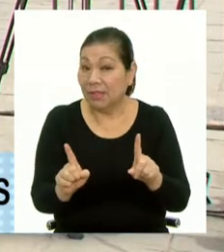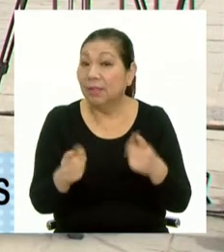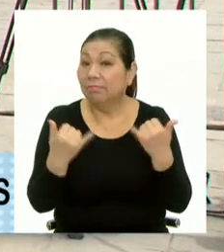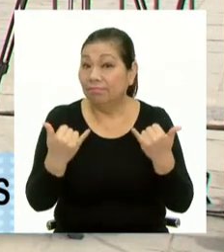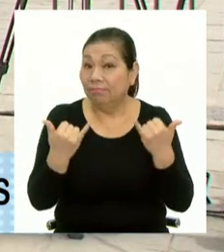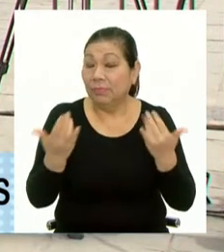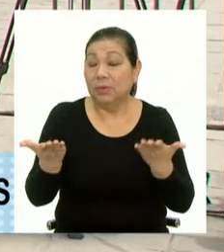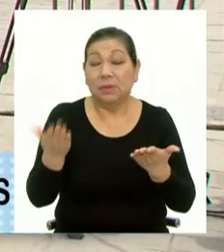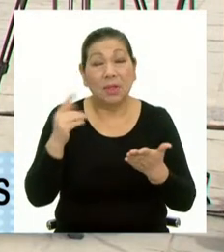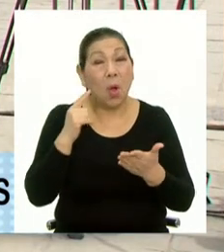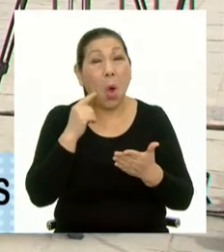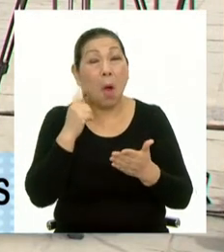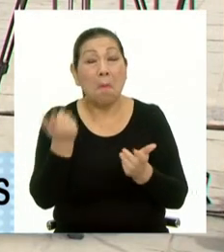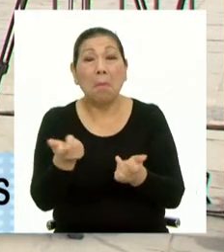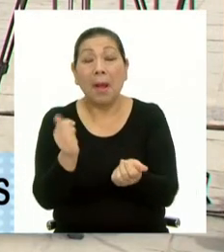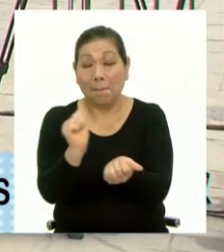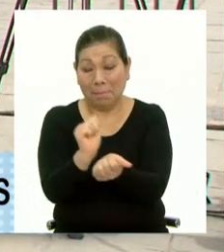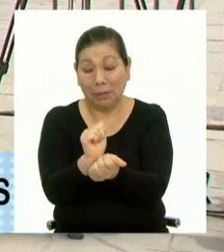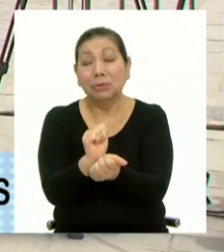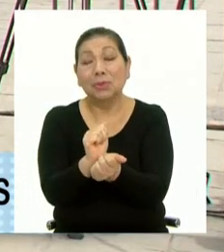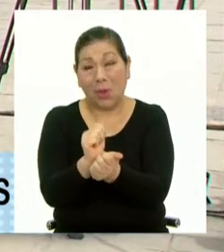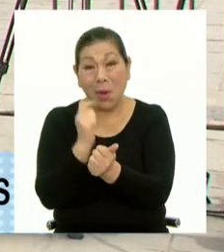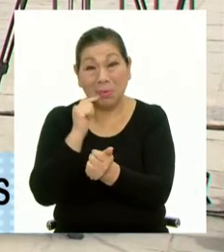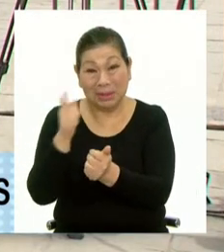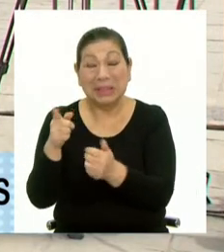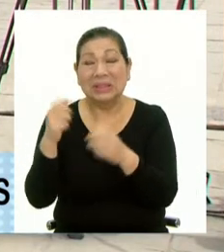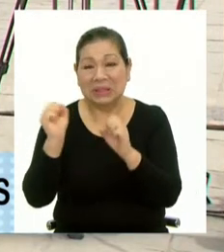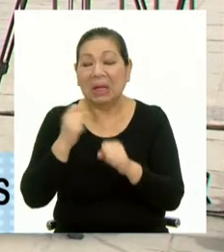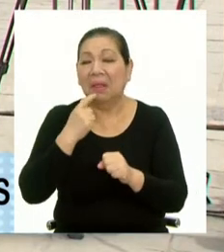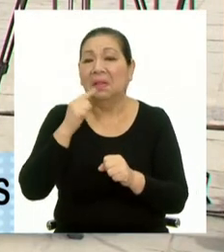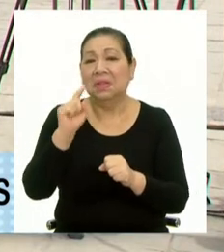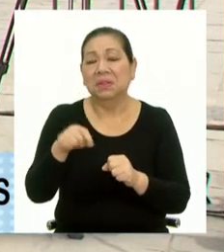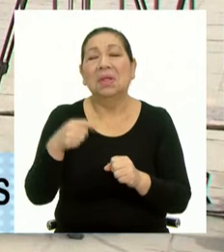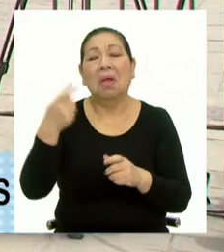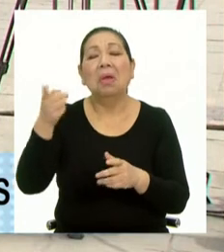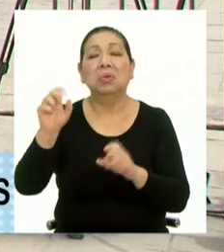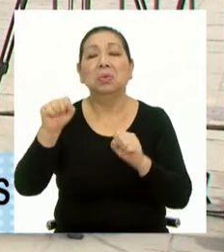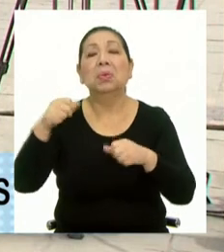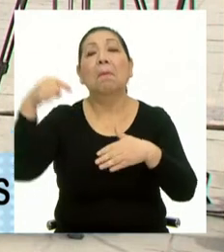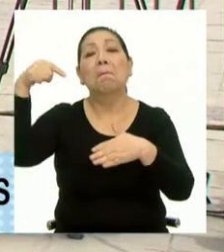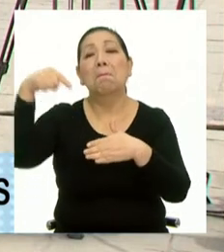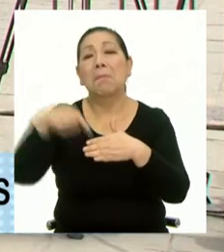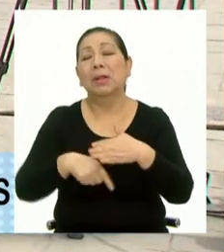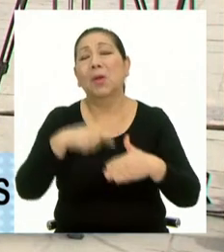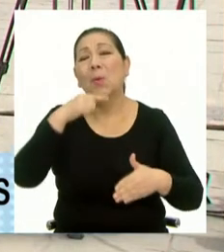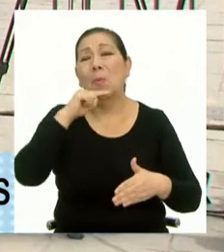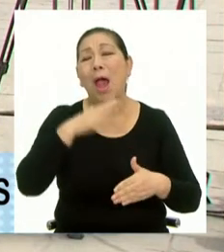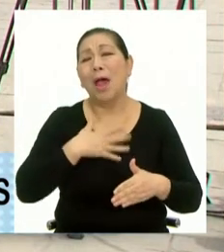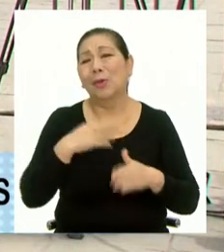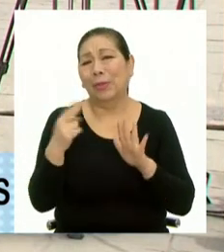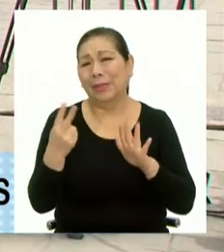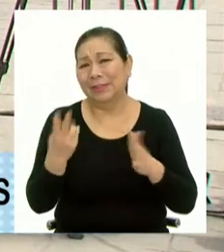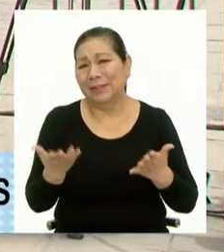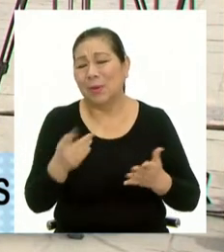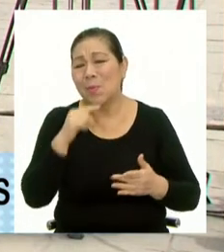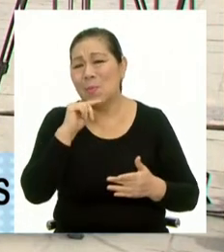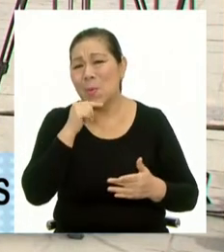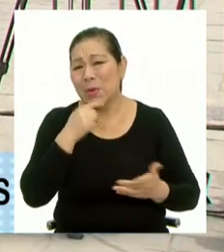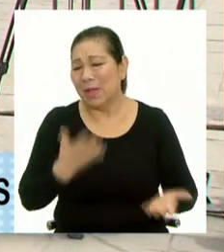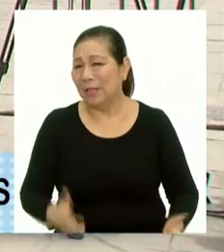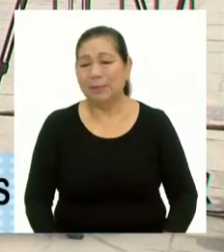sujeto se encuentra detenido y ya ha confesado el crimen de la menor de 17 años. Nosotros vamos a